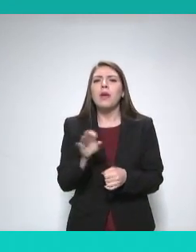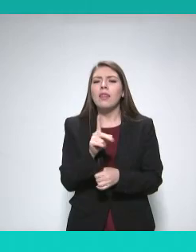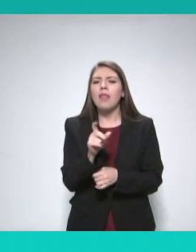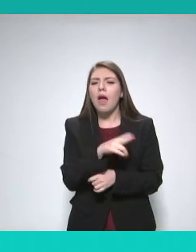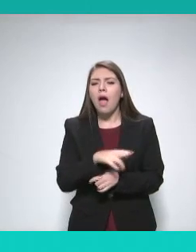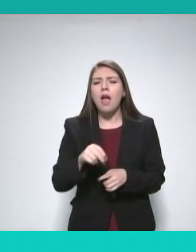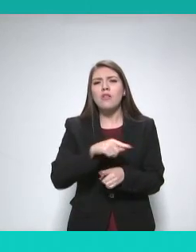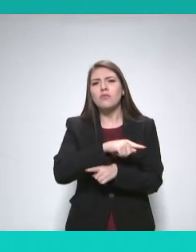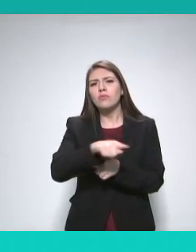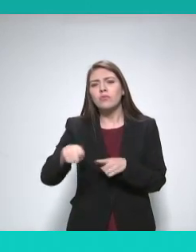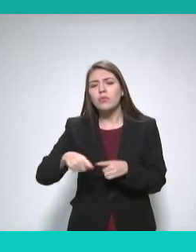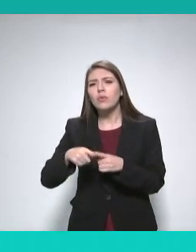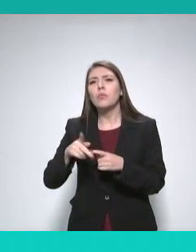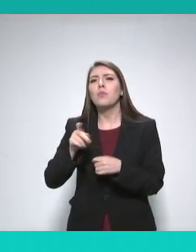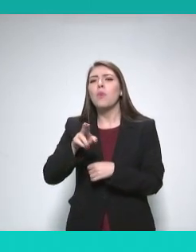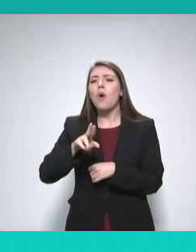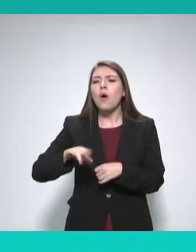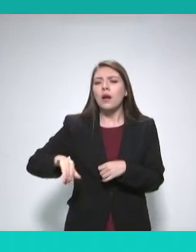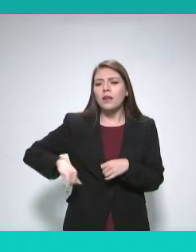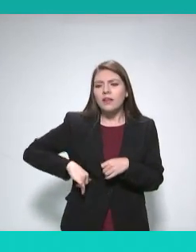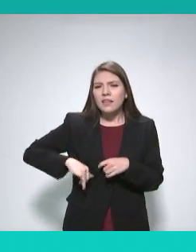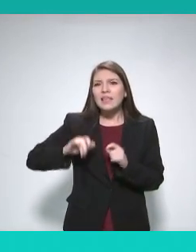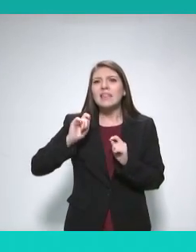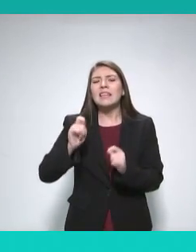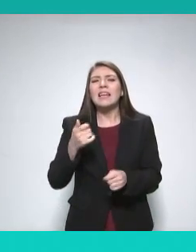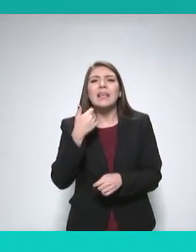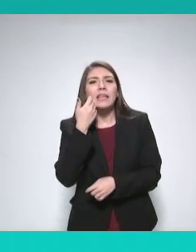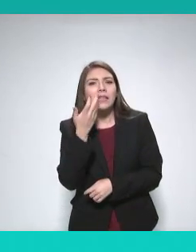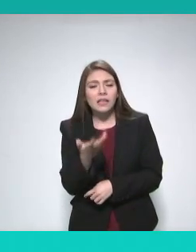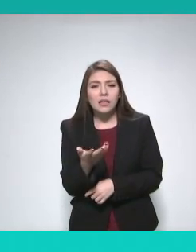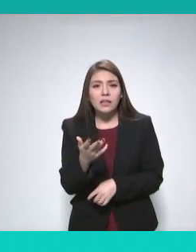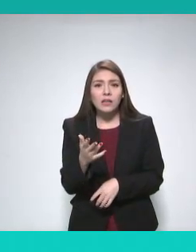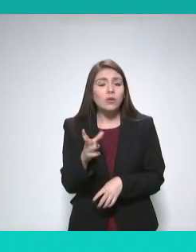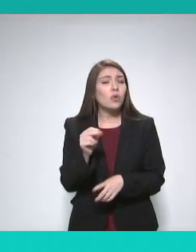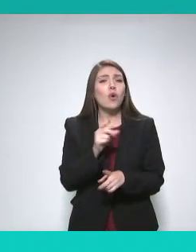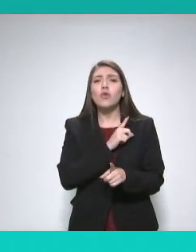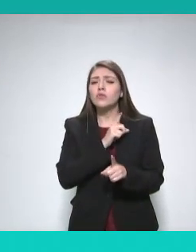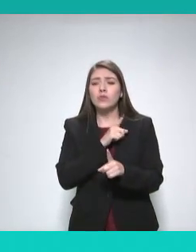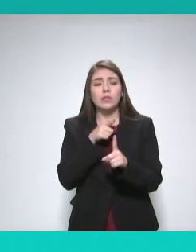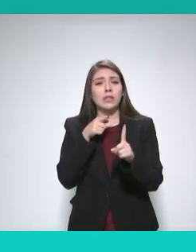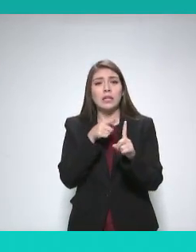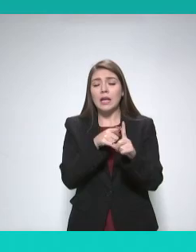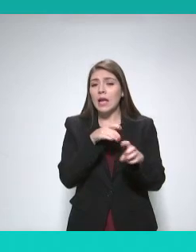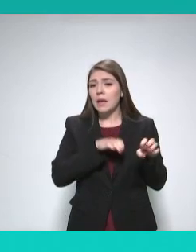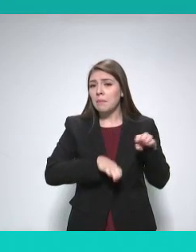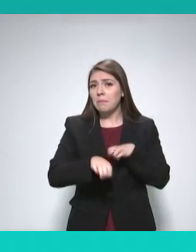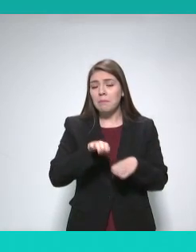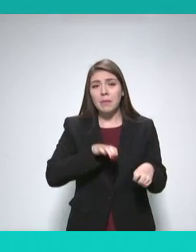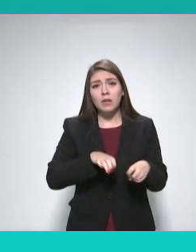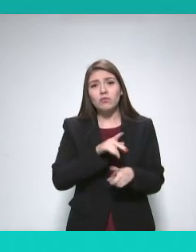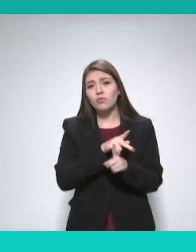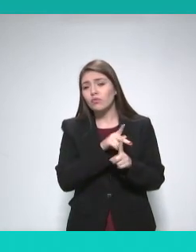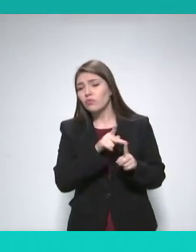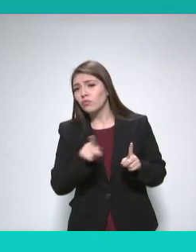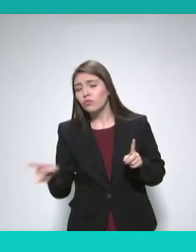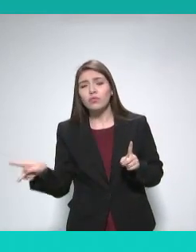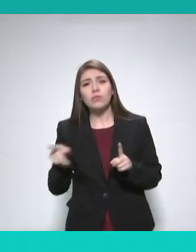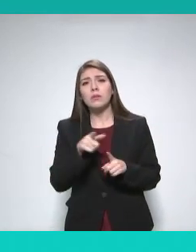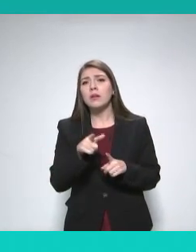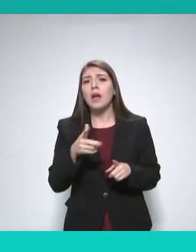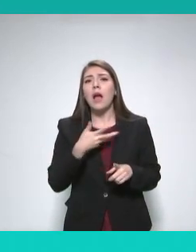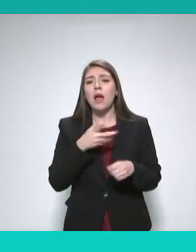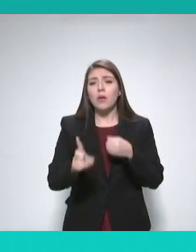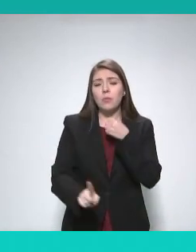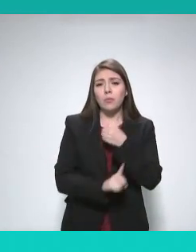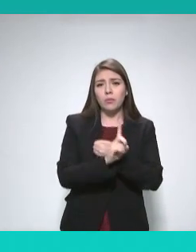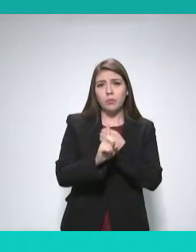beneficio de un interés particular que afecta no sólo a esa empresa productiva sino a la sociedad en general toda